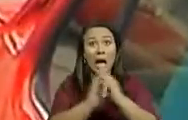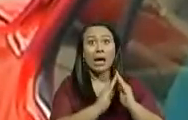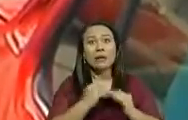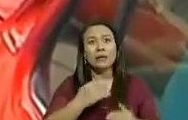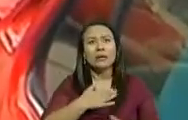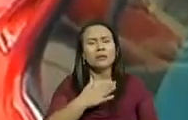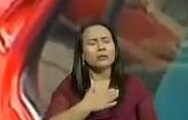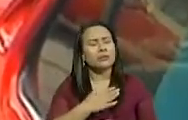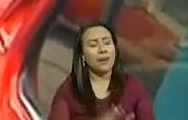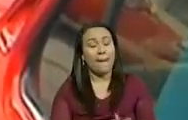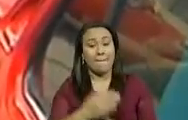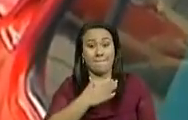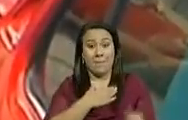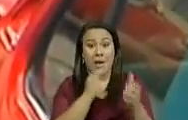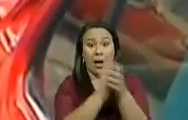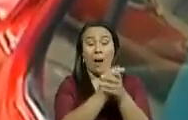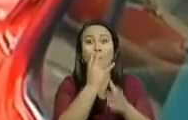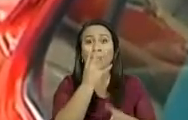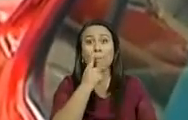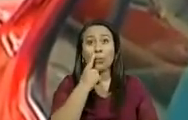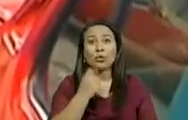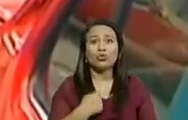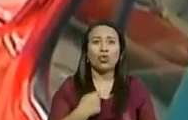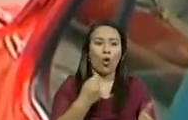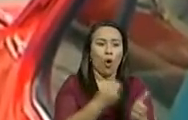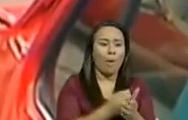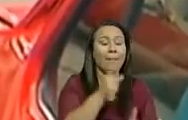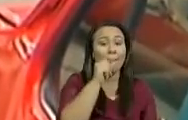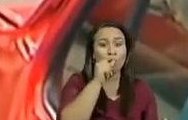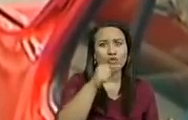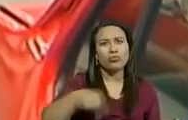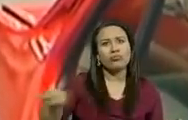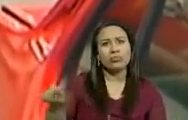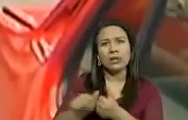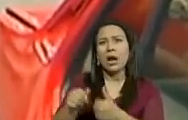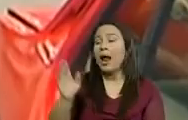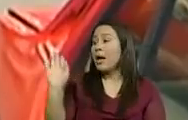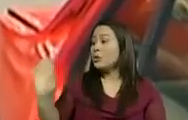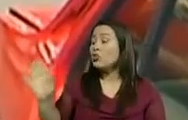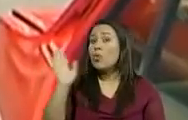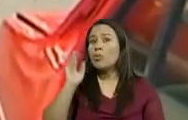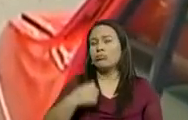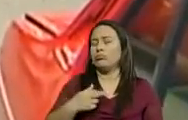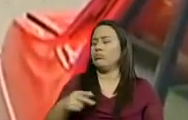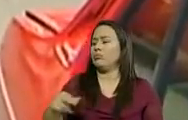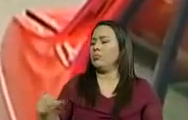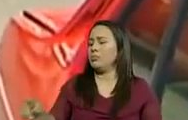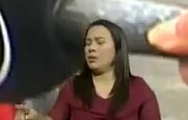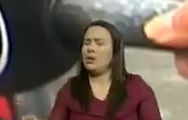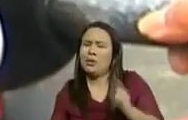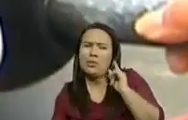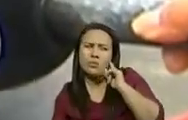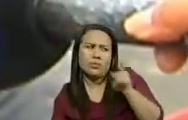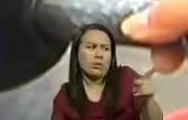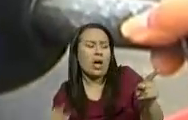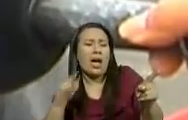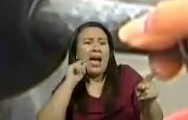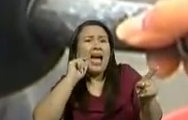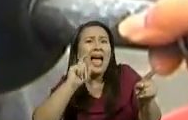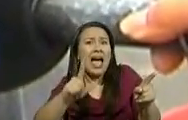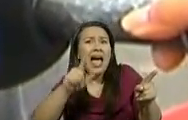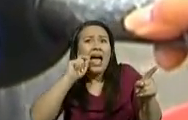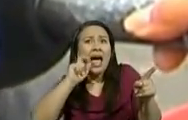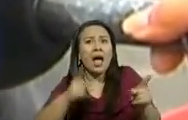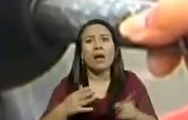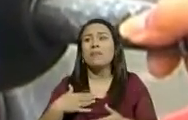esposo, como compra el pollo acá, entonces ahí dice que la mamita salió llorando, gritando, mi hijo se mató, se ahorcó. Y la gente está consternada, pues,